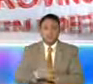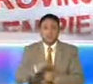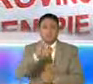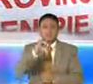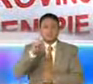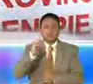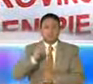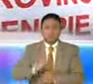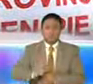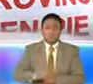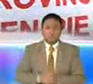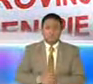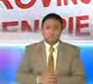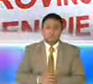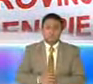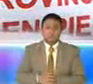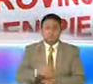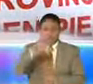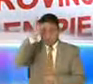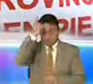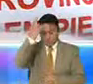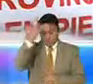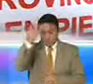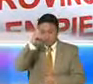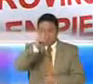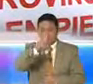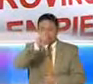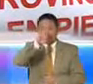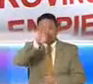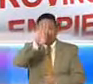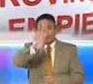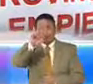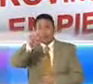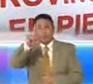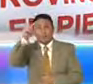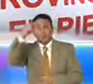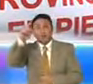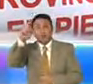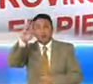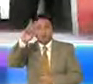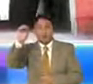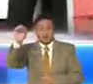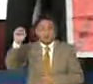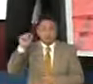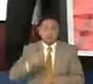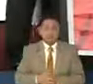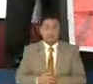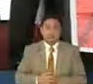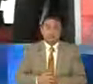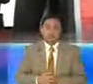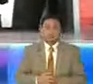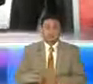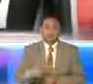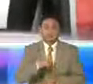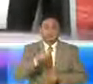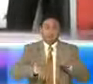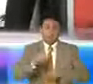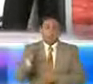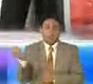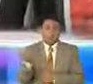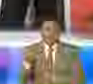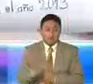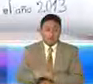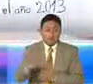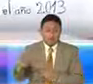7 salarios. La deuda asciende a 141 millones 600 mil dólares. En varios casos, esta bonificación ha